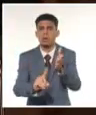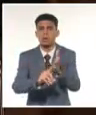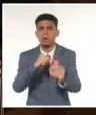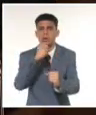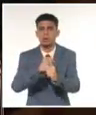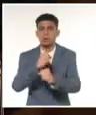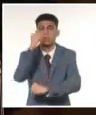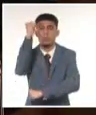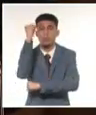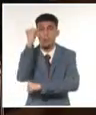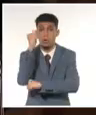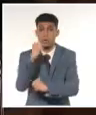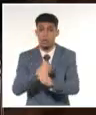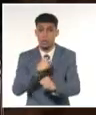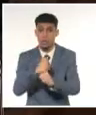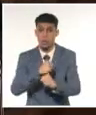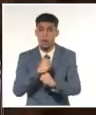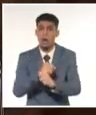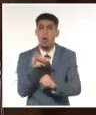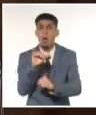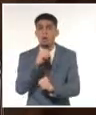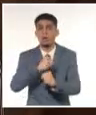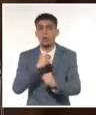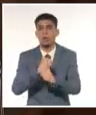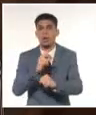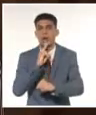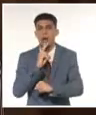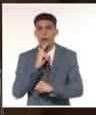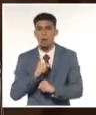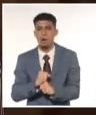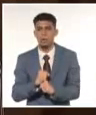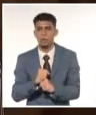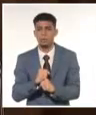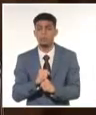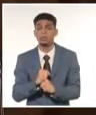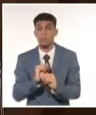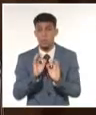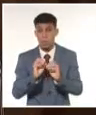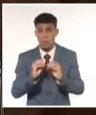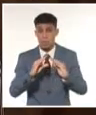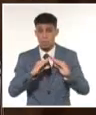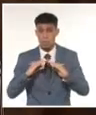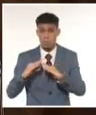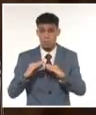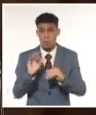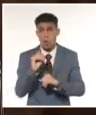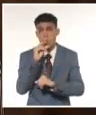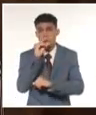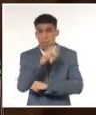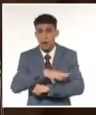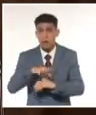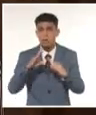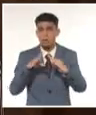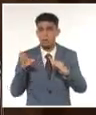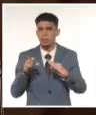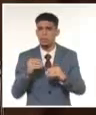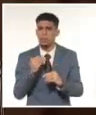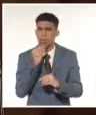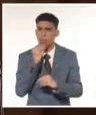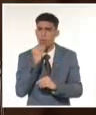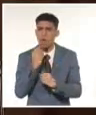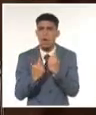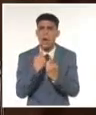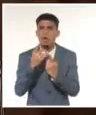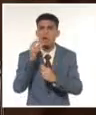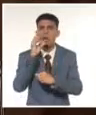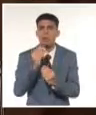los trabajadores hidráulicos. Y junto a ellos, los dirigentes de todas las estructuras y niveles, como alguien